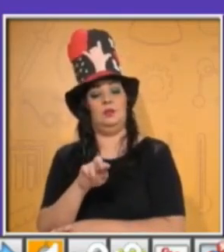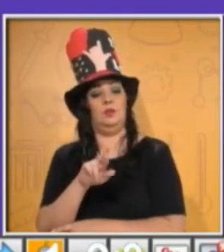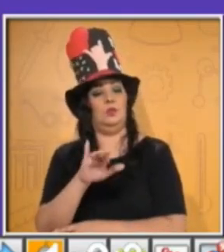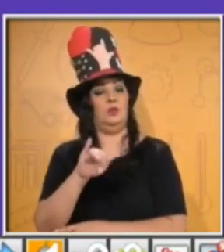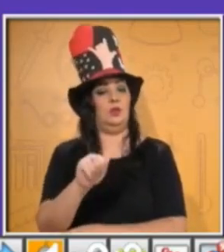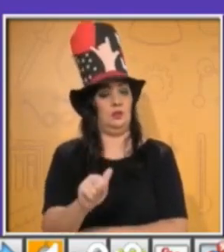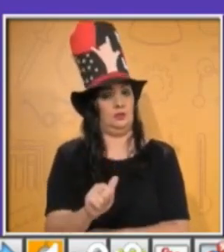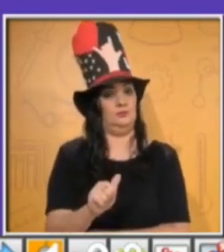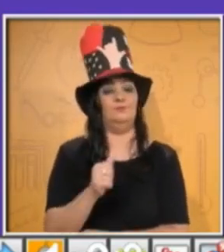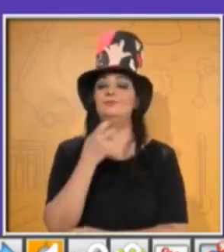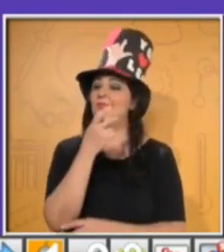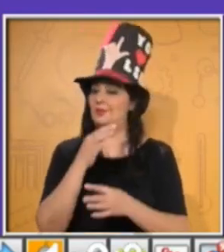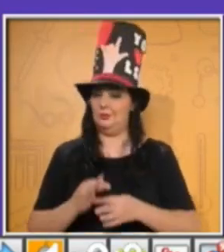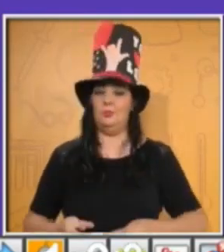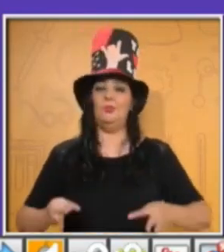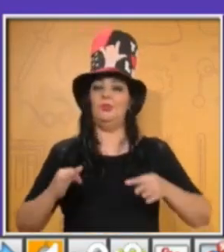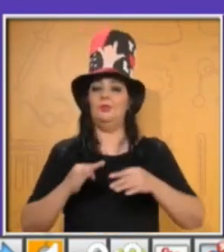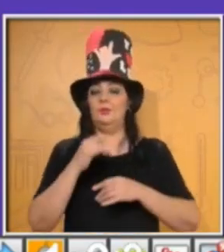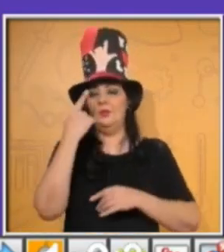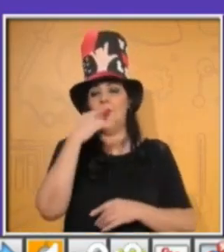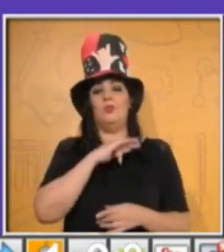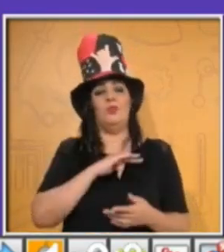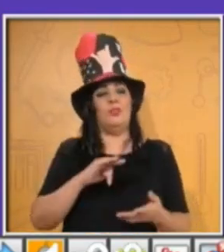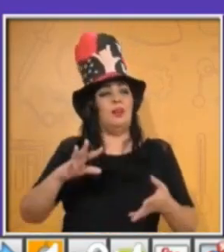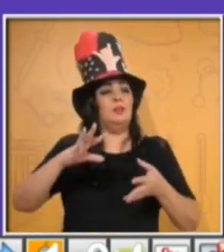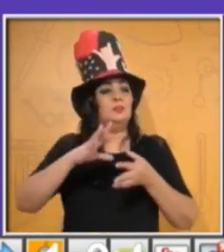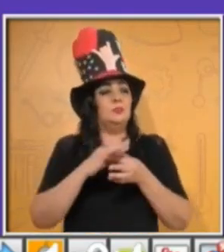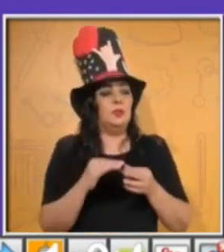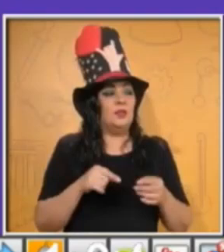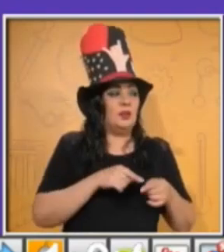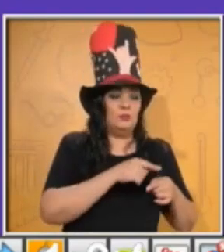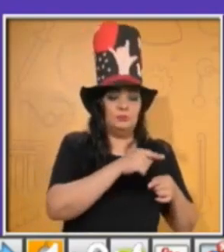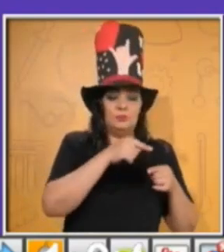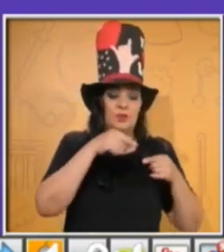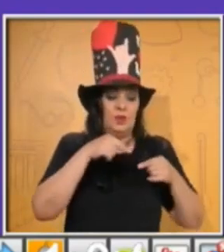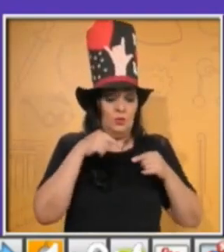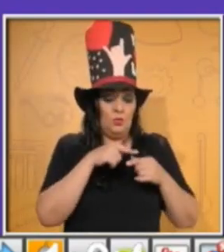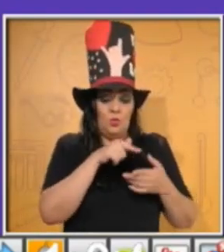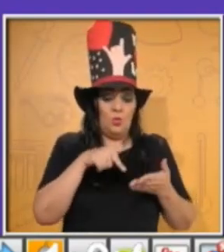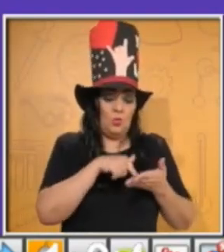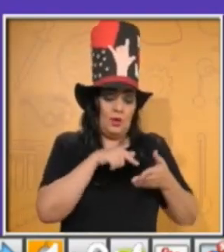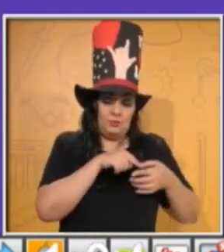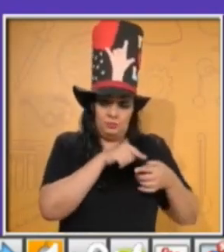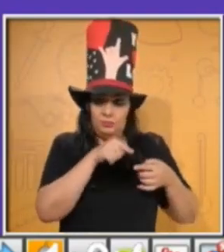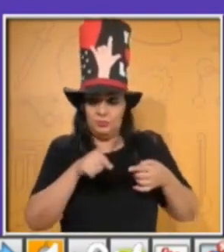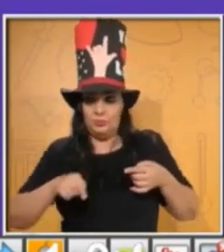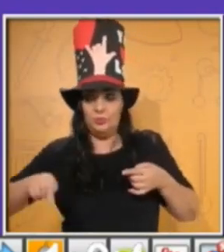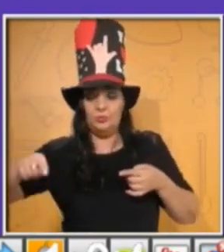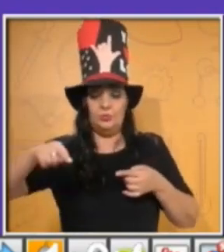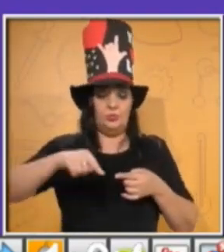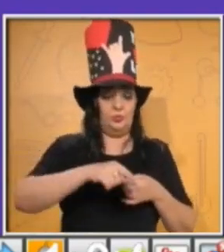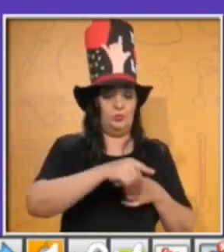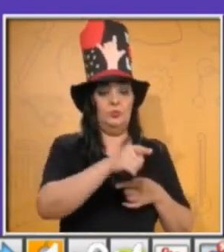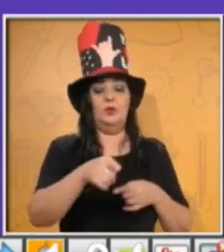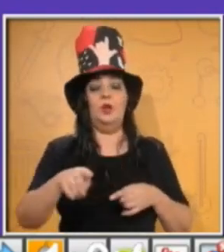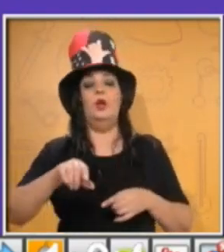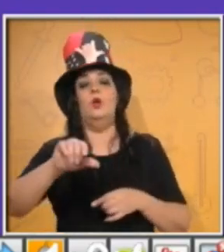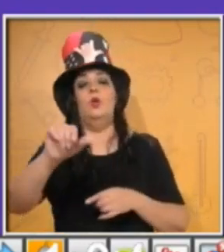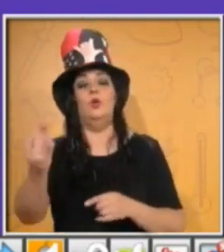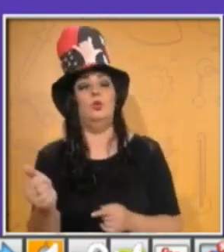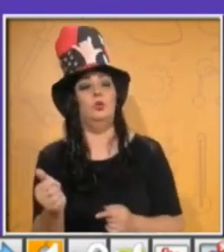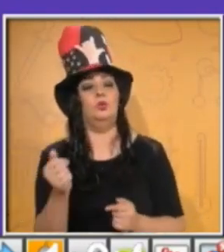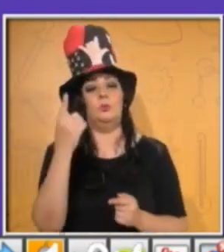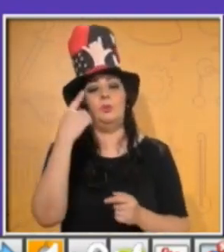como dice el aprendizaje esperado, desplazarnos de un lugar a otro. Escrito correctamente,